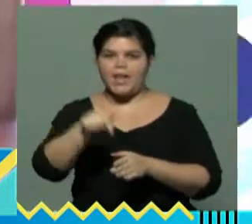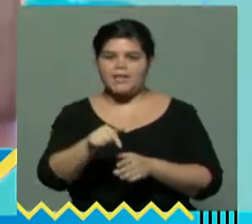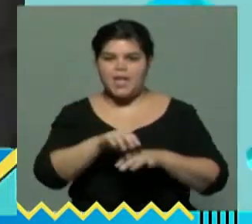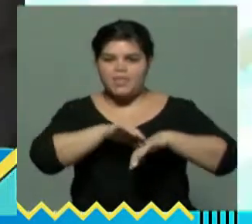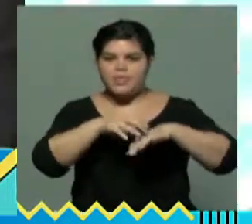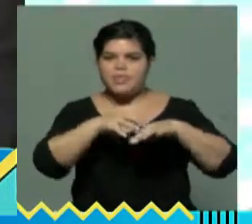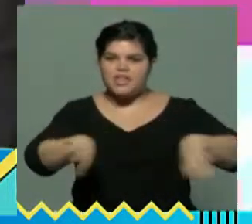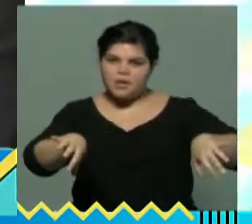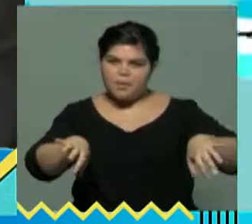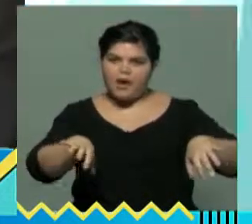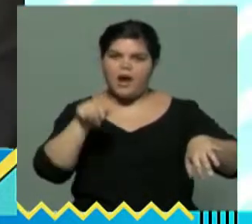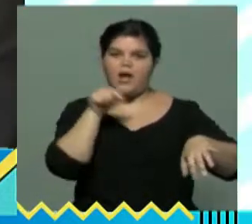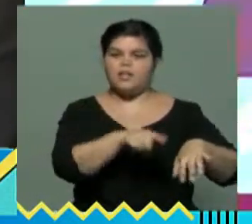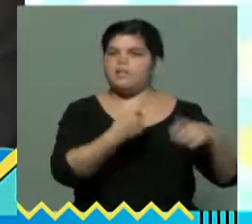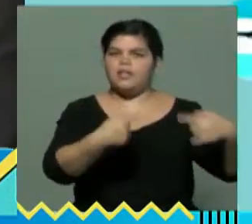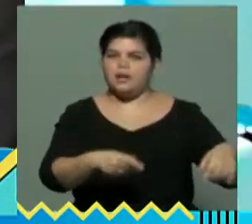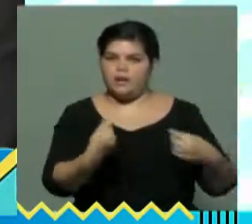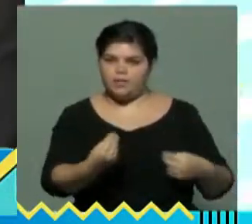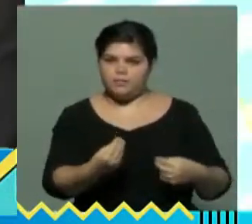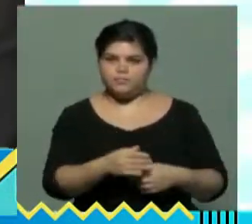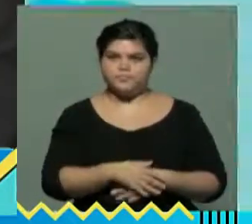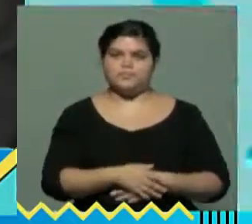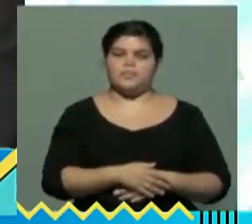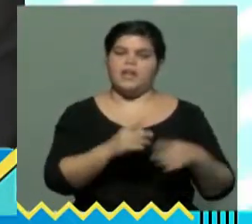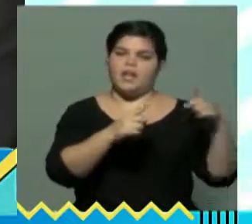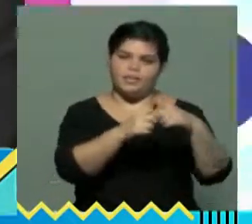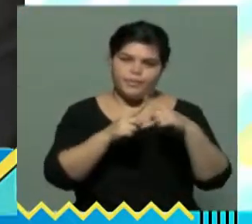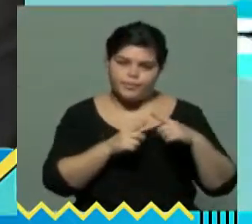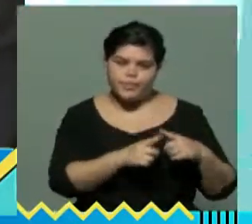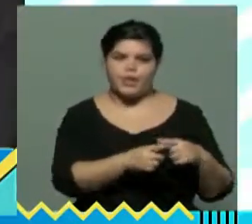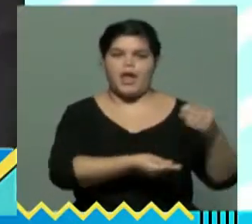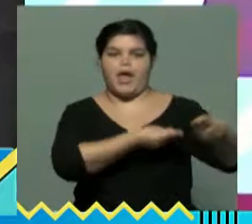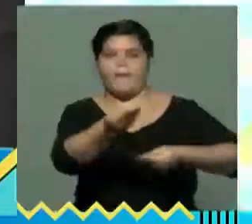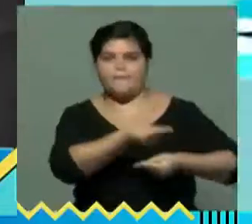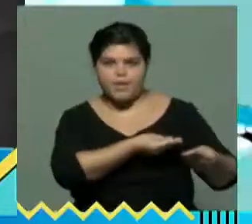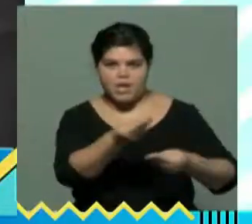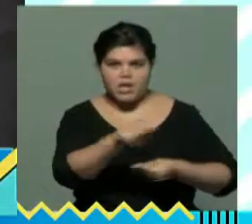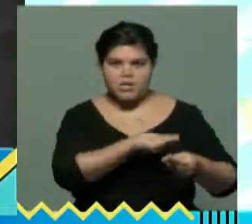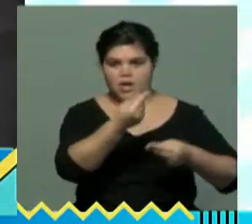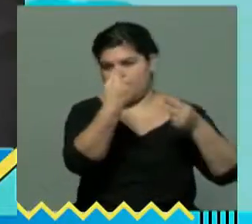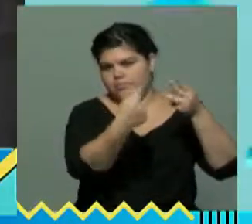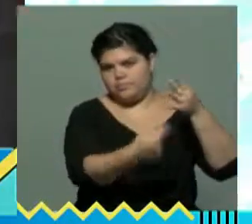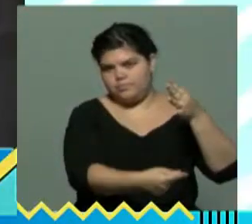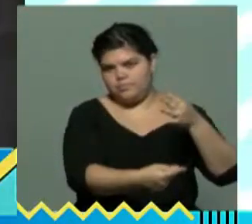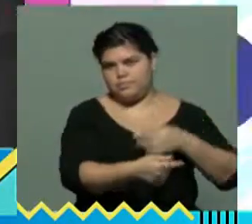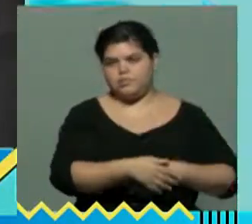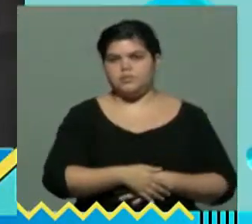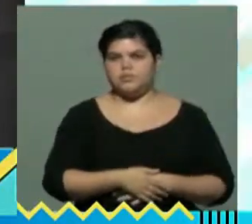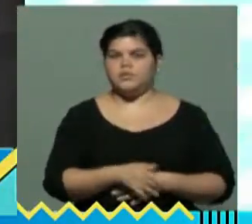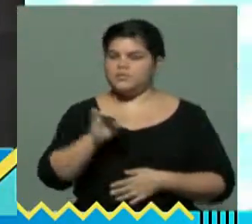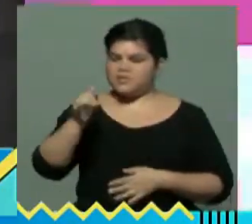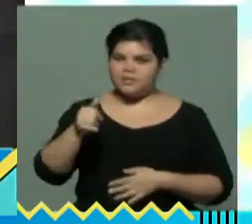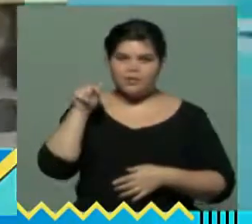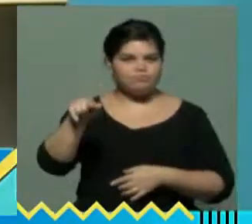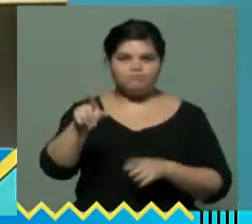desacople entre lo que las instituciones, las empresas. Sí, Roberto, nos vamos a quedar con